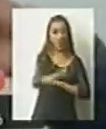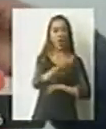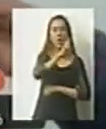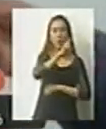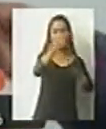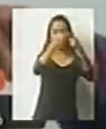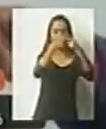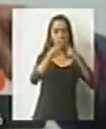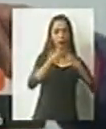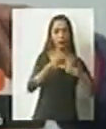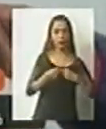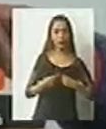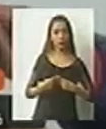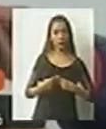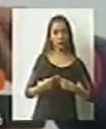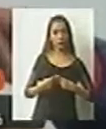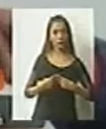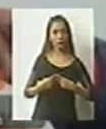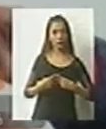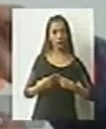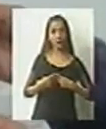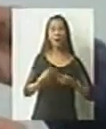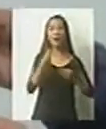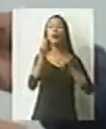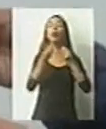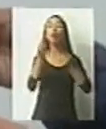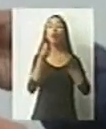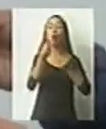mayor, se le examina casualmente para establecer el estado de salud,